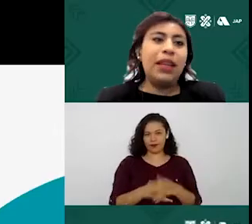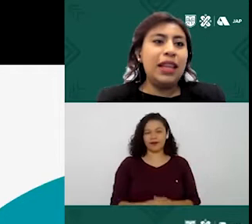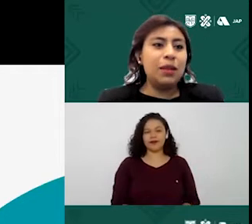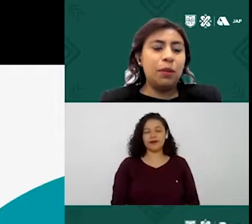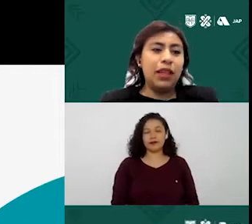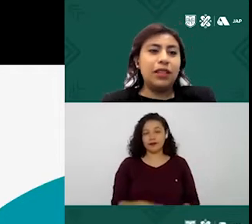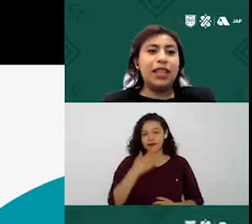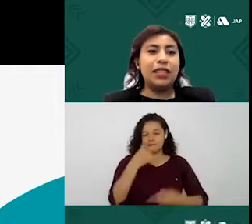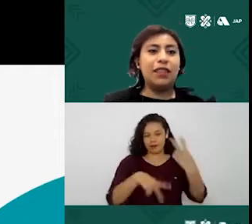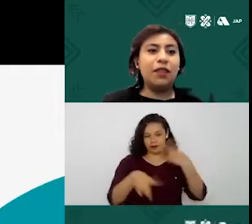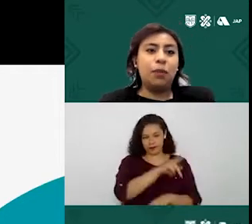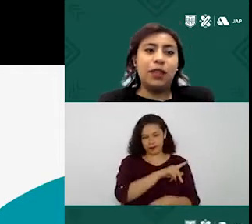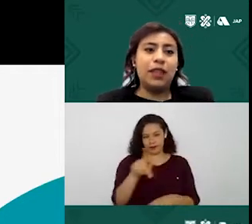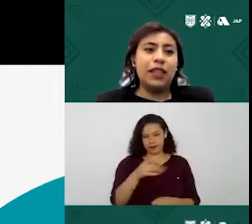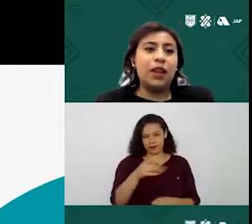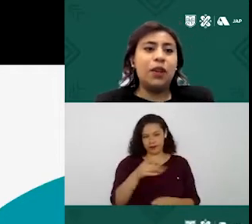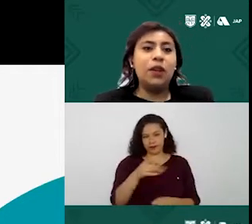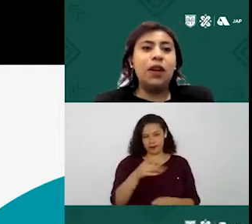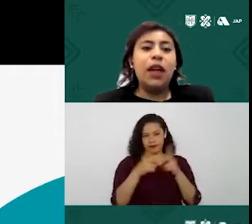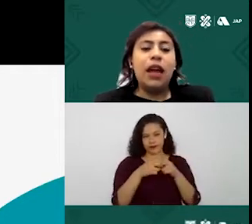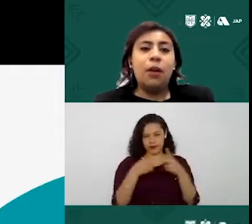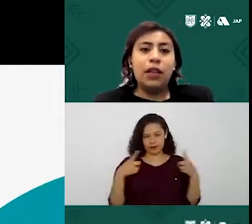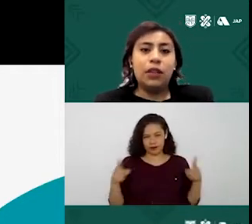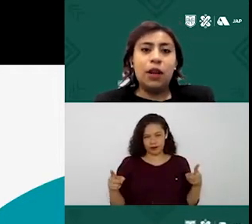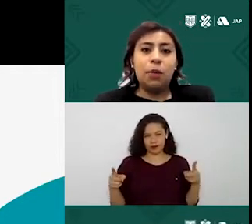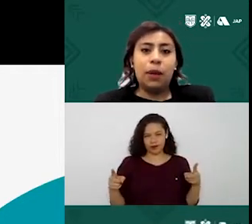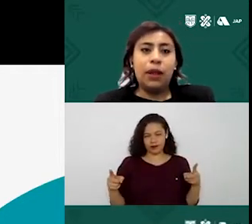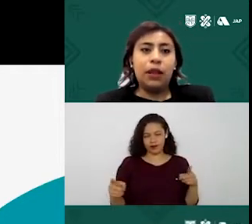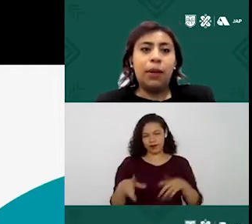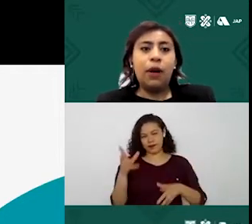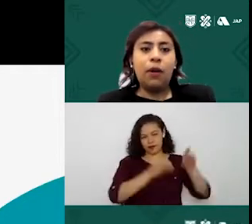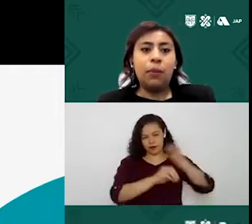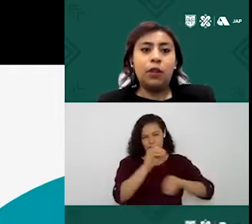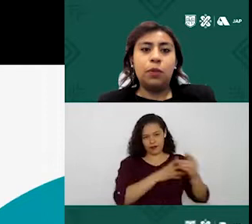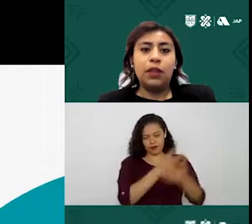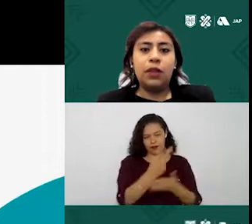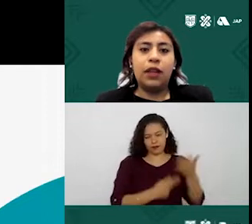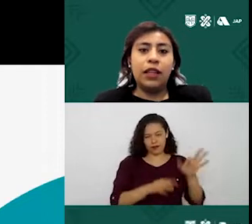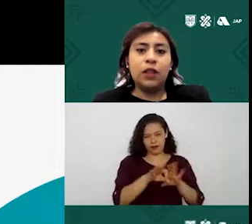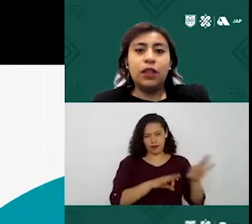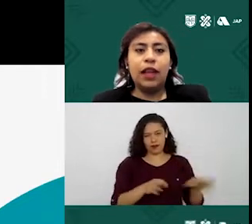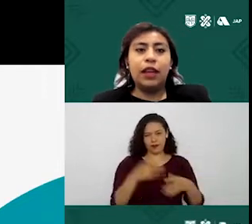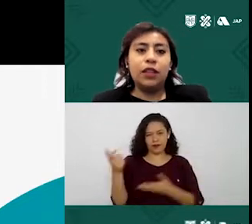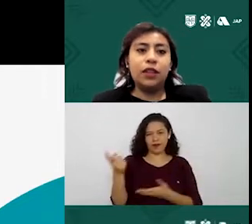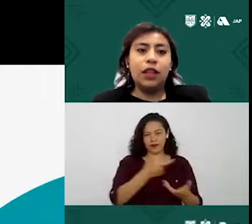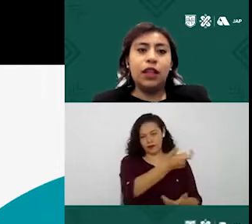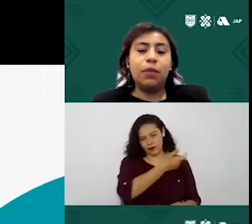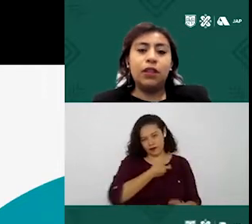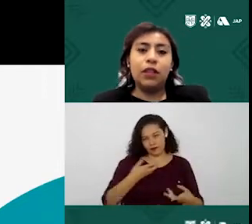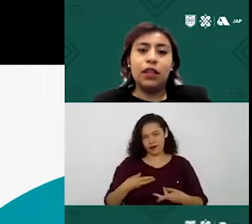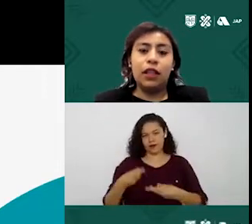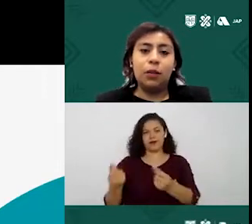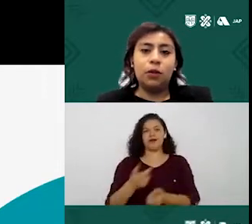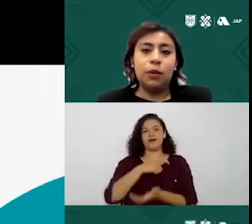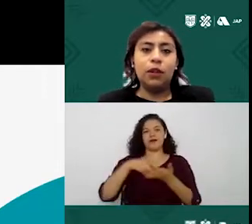bienvenidas y bienvenidos a la sesión de formación y desarrollo elaboración del programa de trabajo y presupuesto de ingresos egresos y